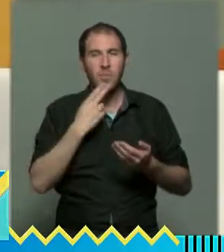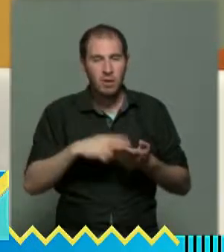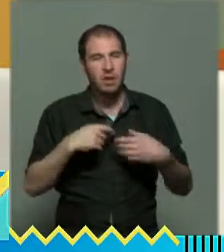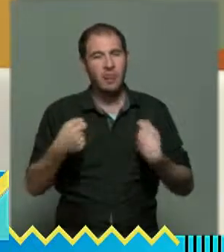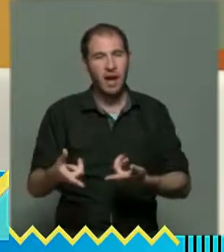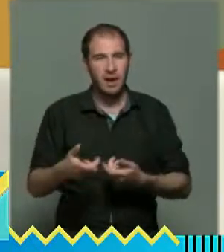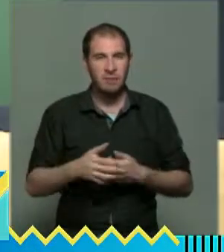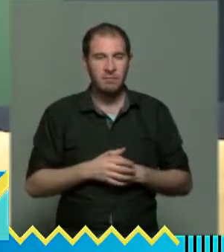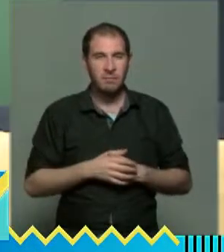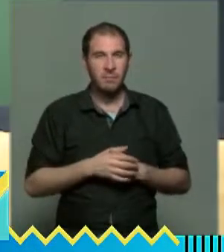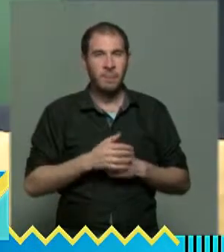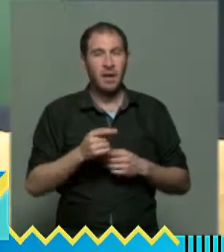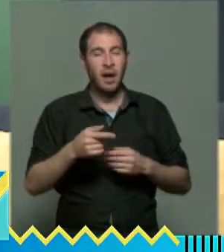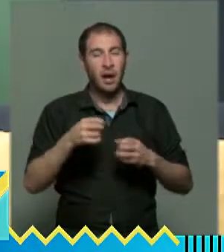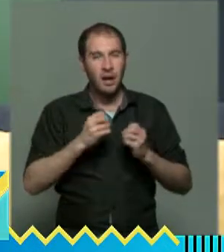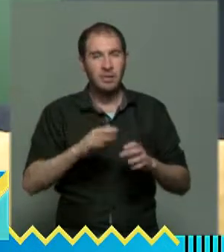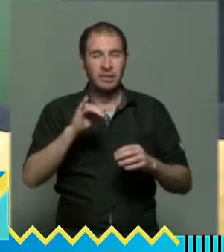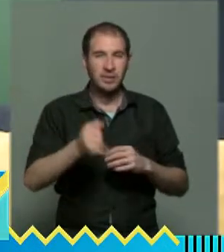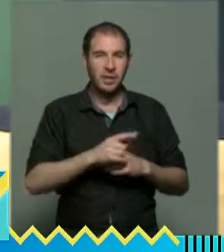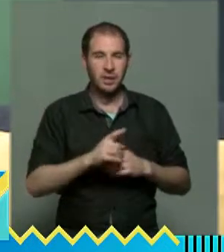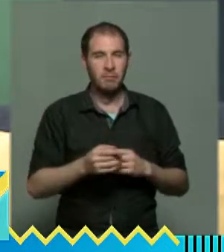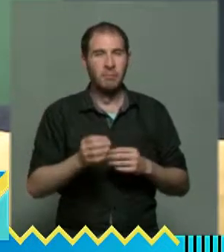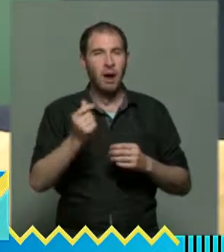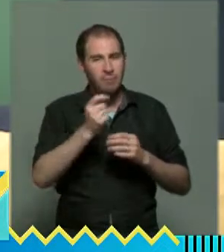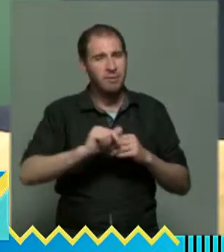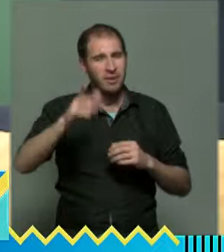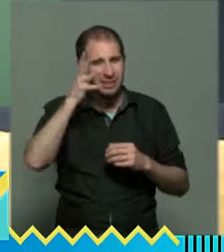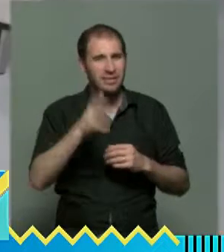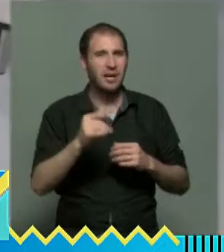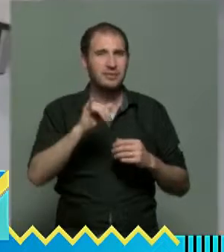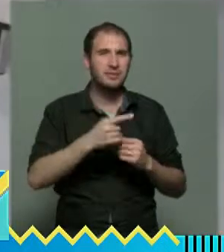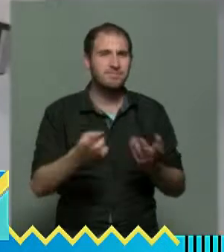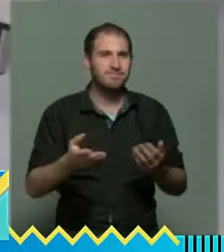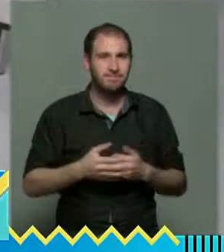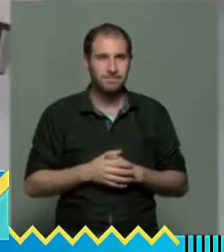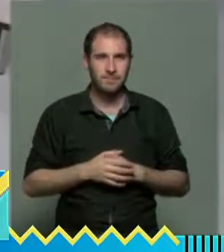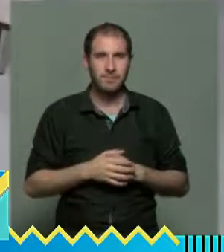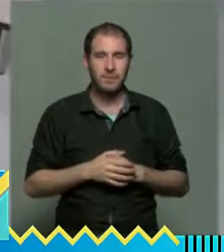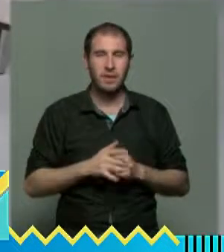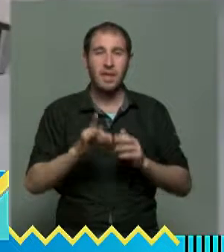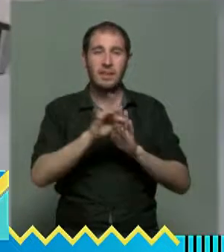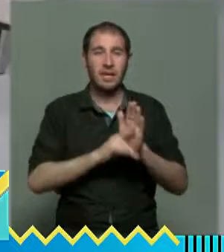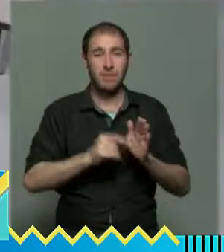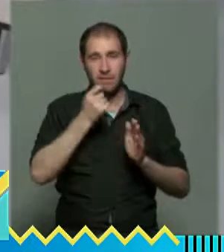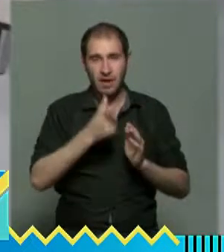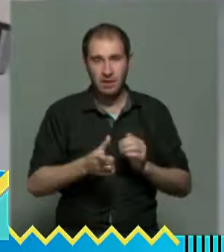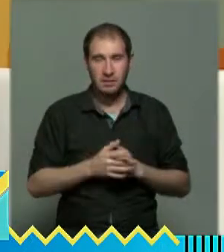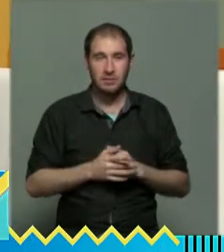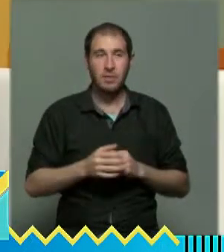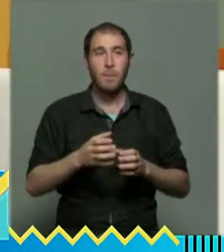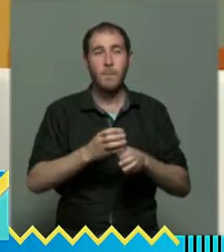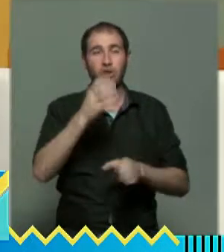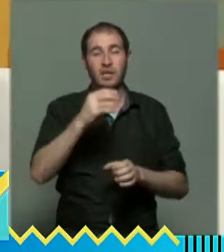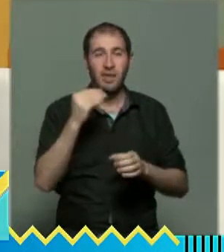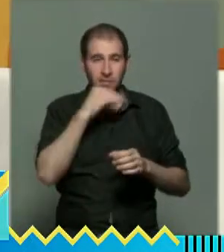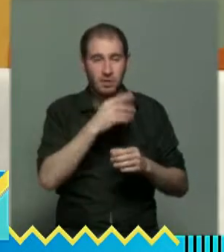saber si se está incrementando, si ya hay un número elevado, si no? Mira, un dato simple, de una botella de vino